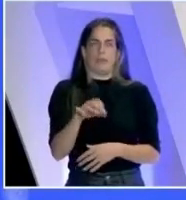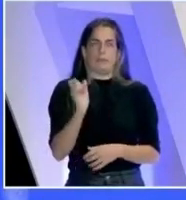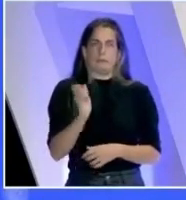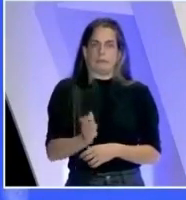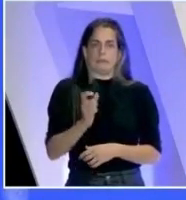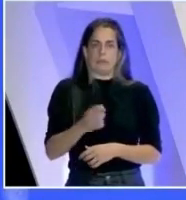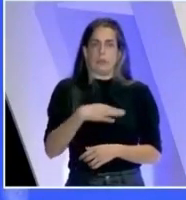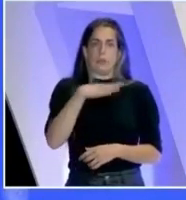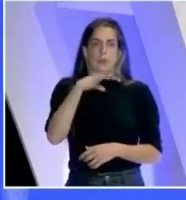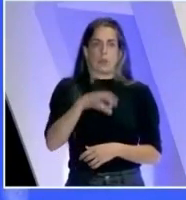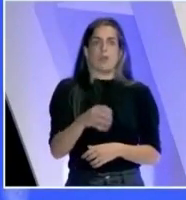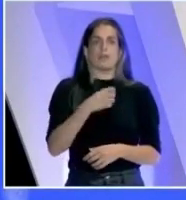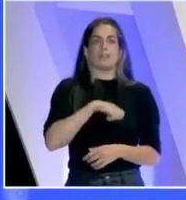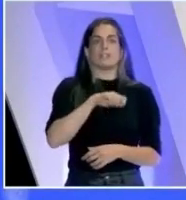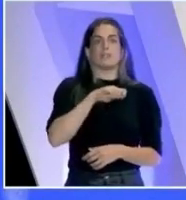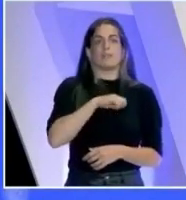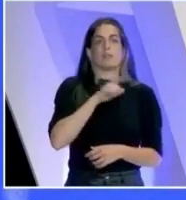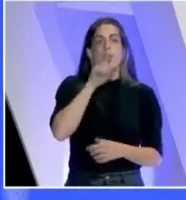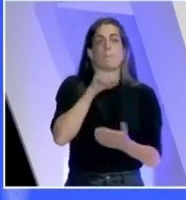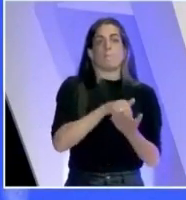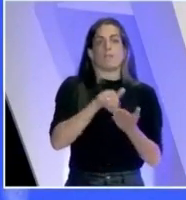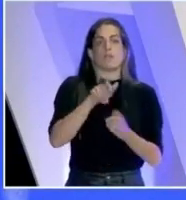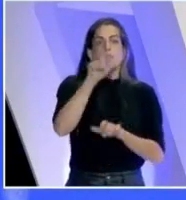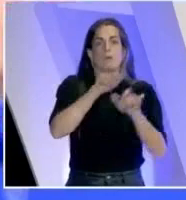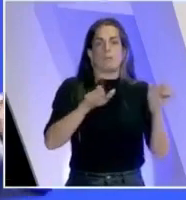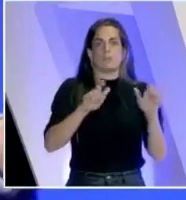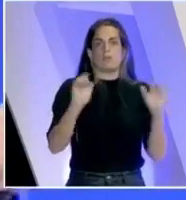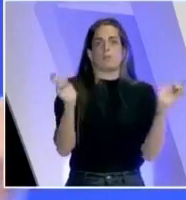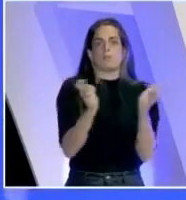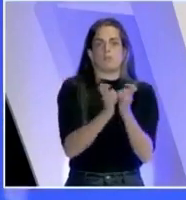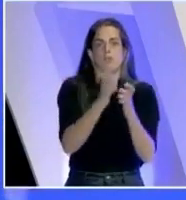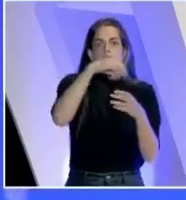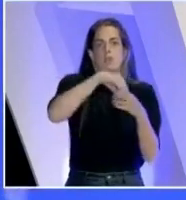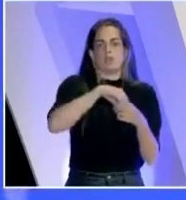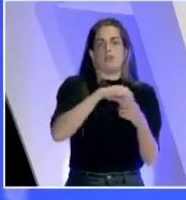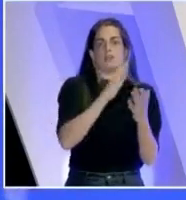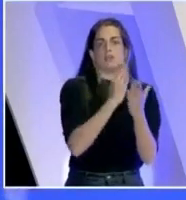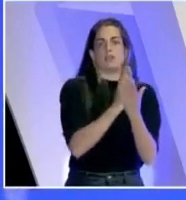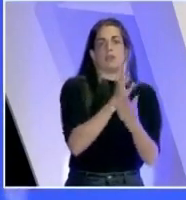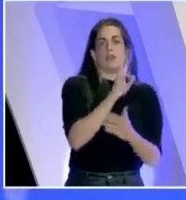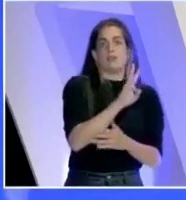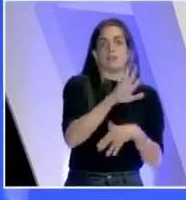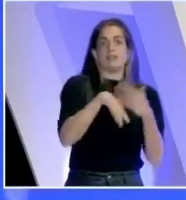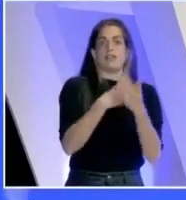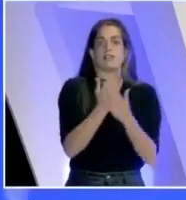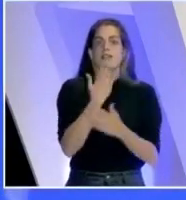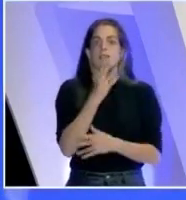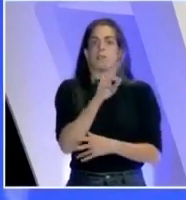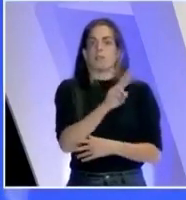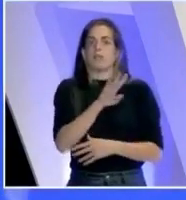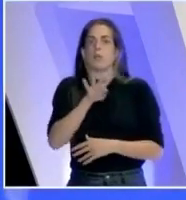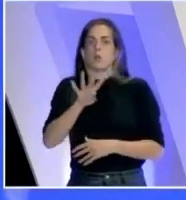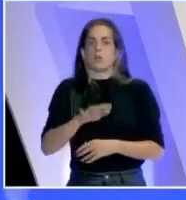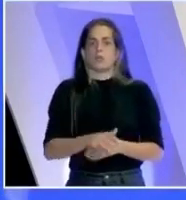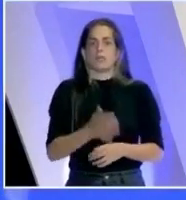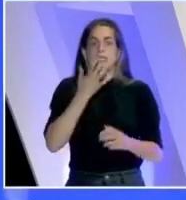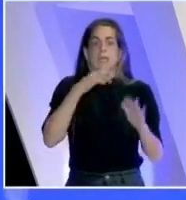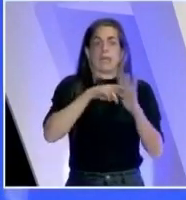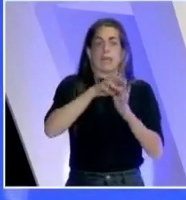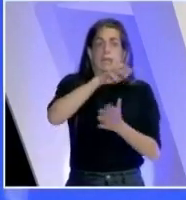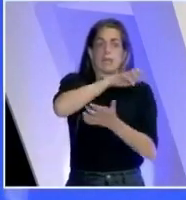que España tenga casi 1 millón de estudiantes menos entre los 3 años y los 24 años. Si lo gestionamos